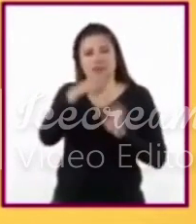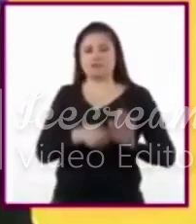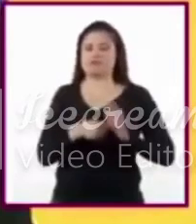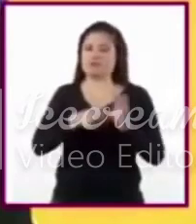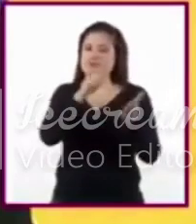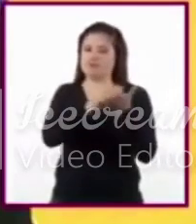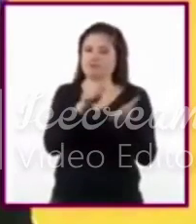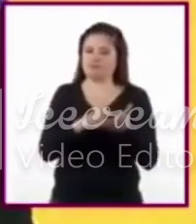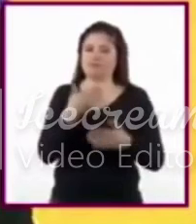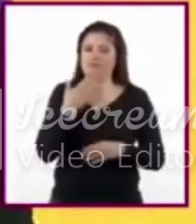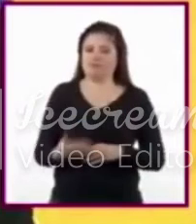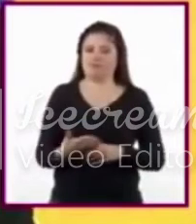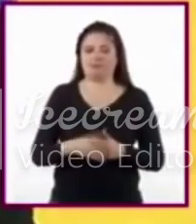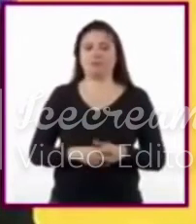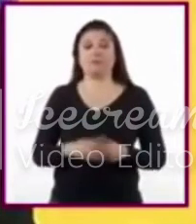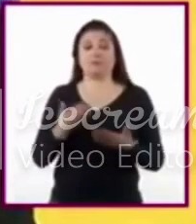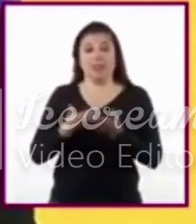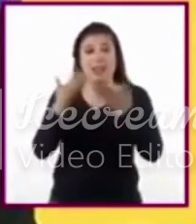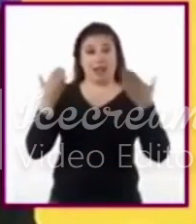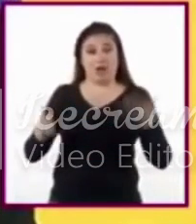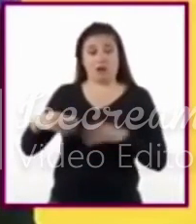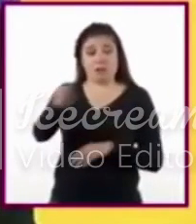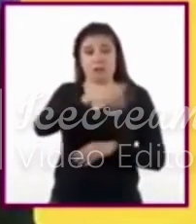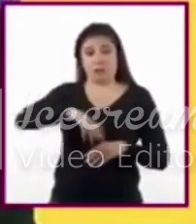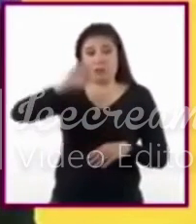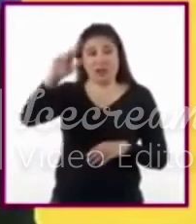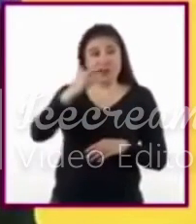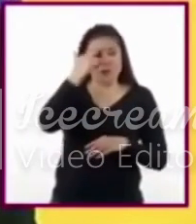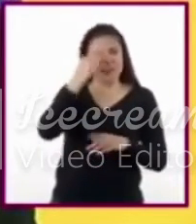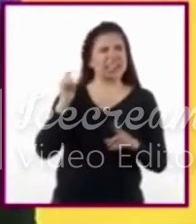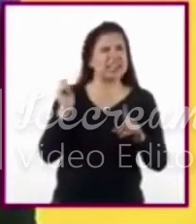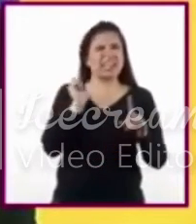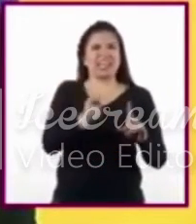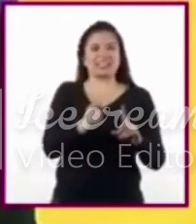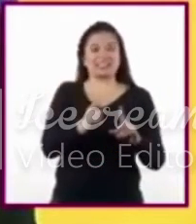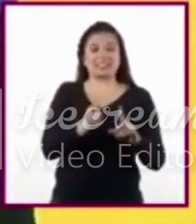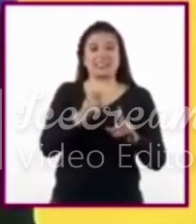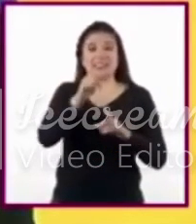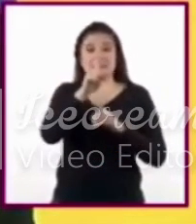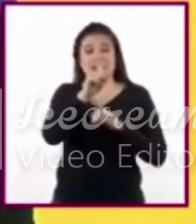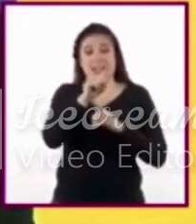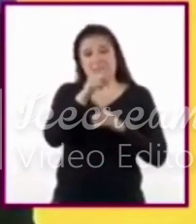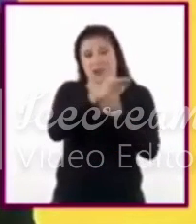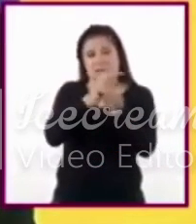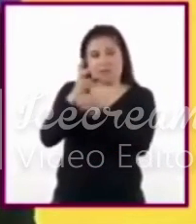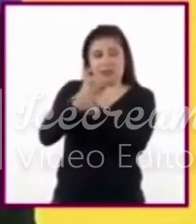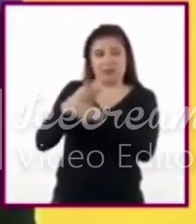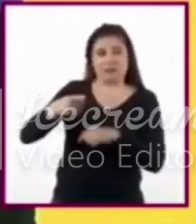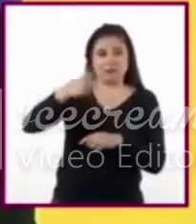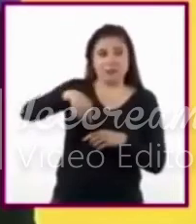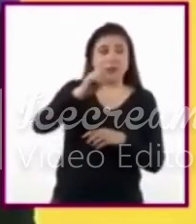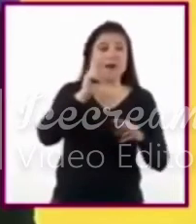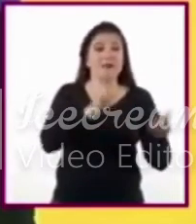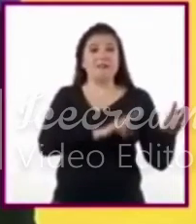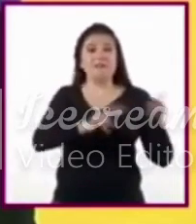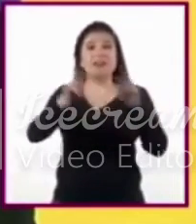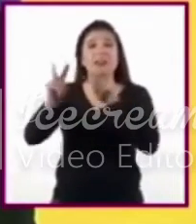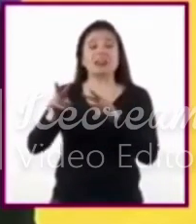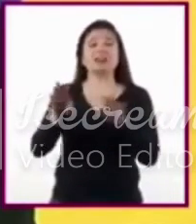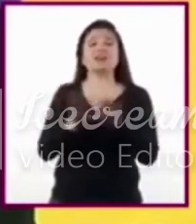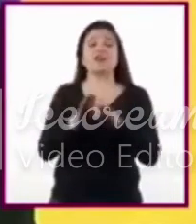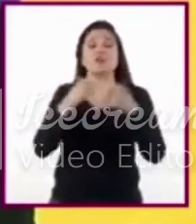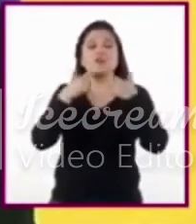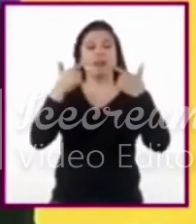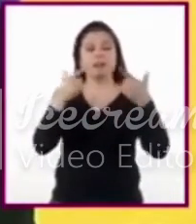dicen. Ahora, para que recuerden de qué se trata, las y los invitamos a ver el siguiente video sobre